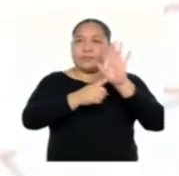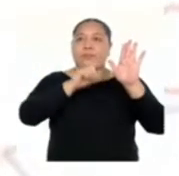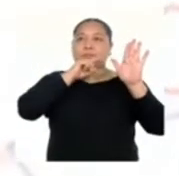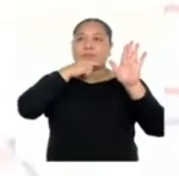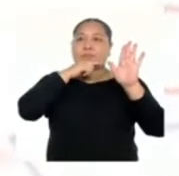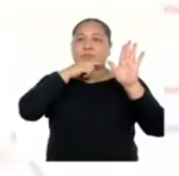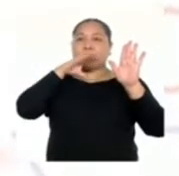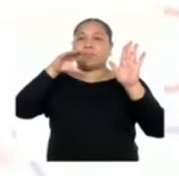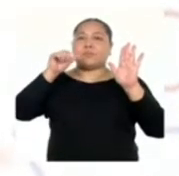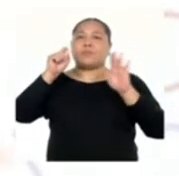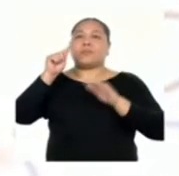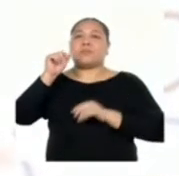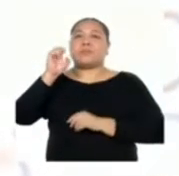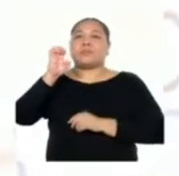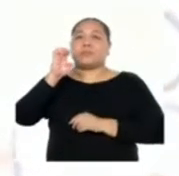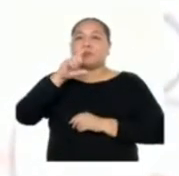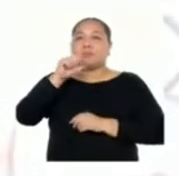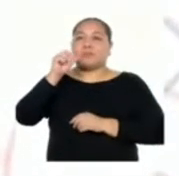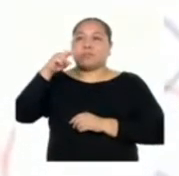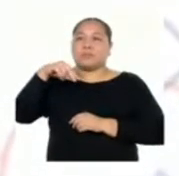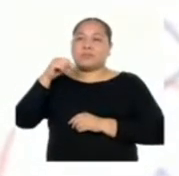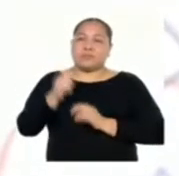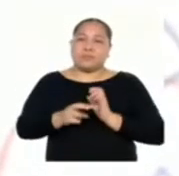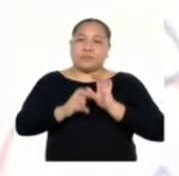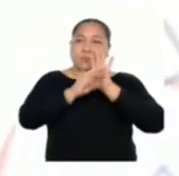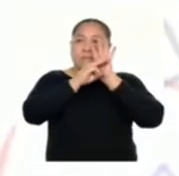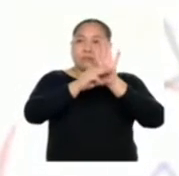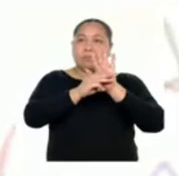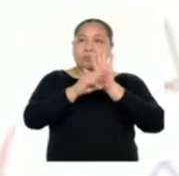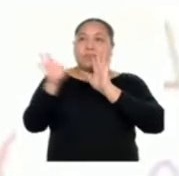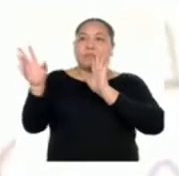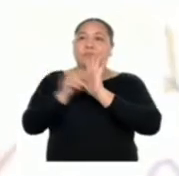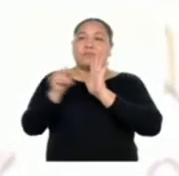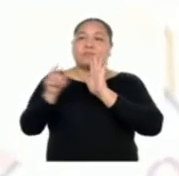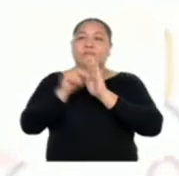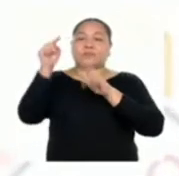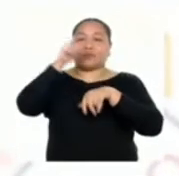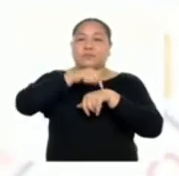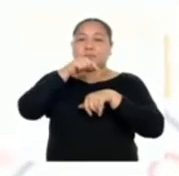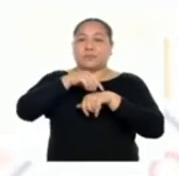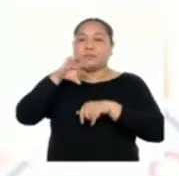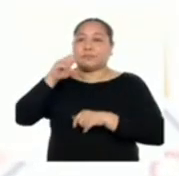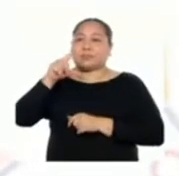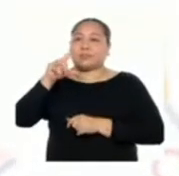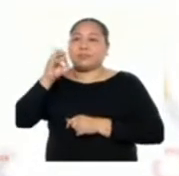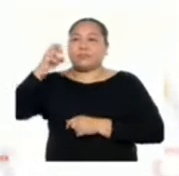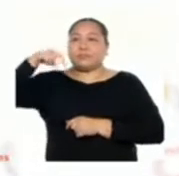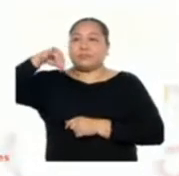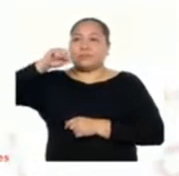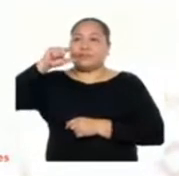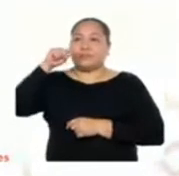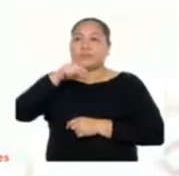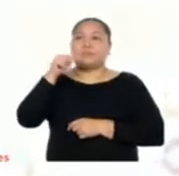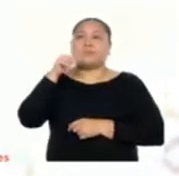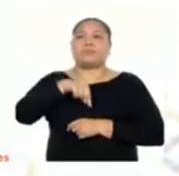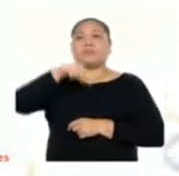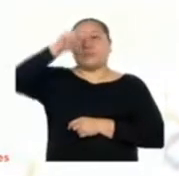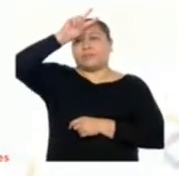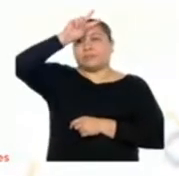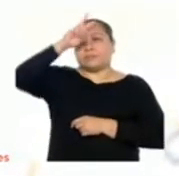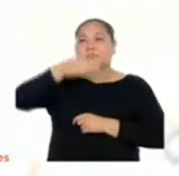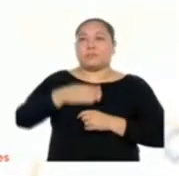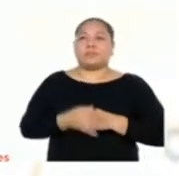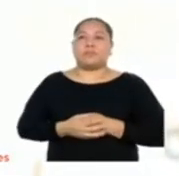pareja castellana, considerada modelo a imitar en la etapa colonial del Perú.